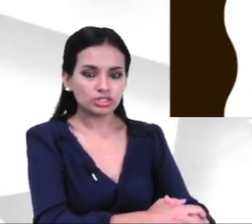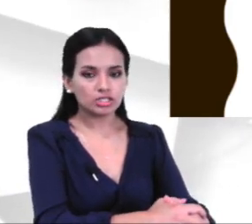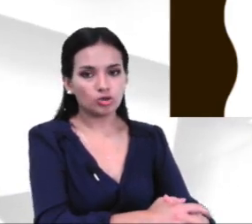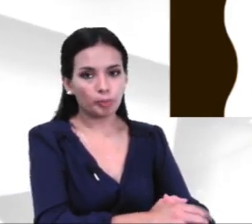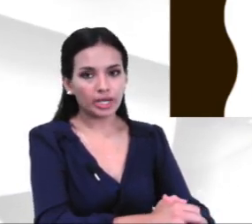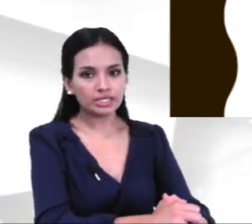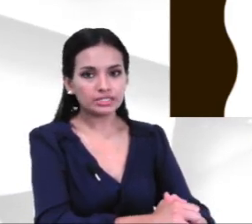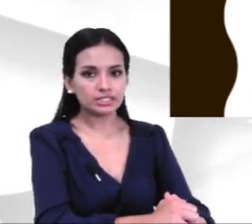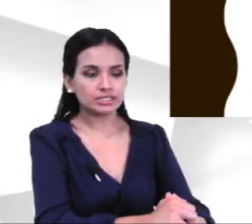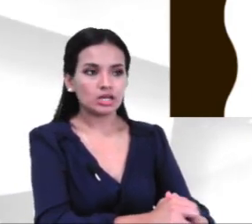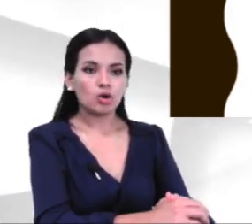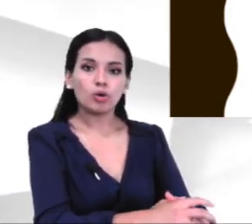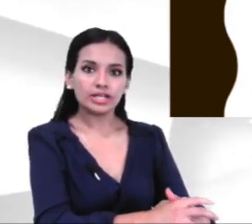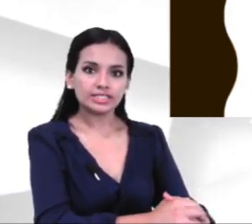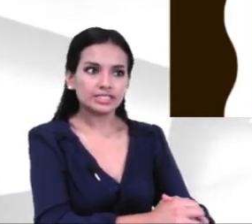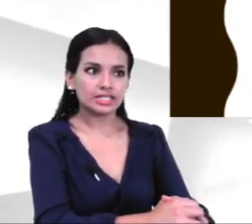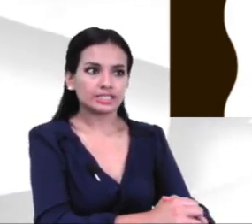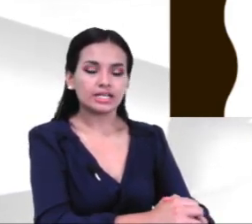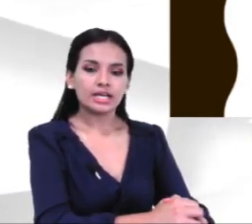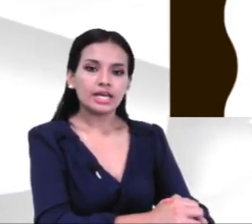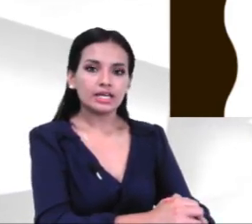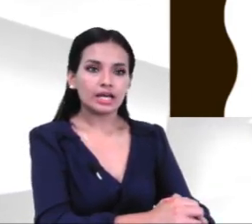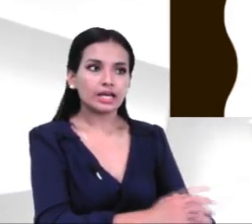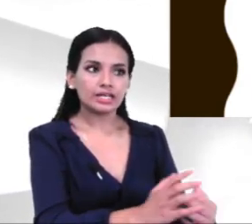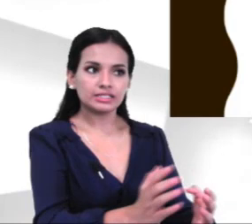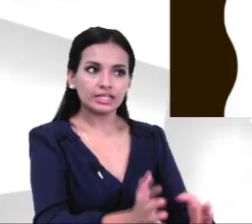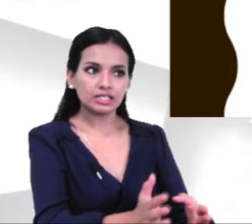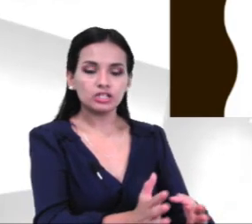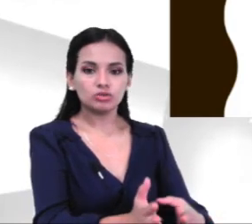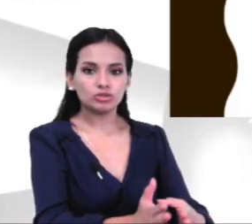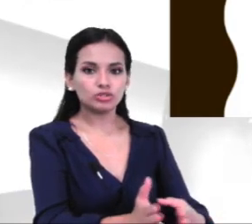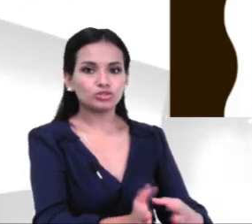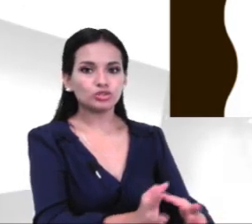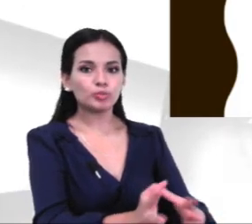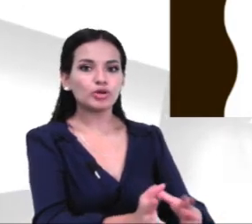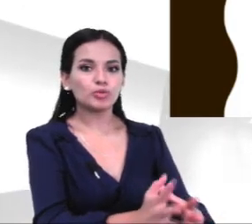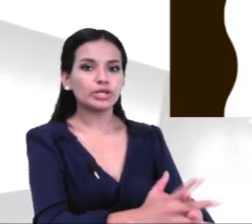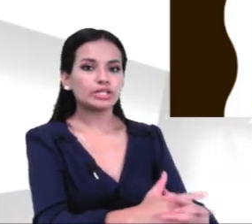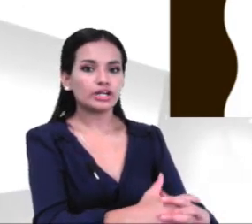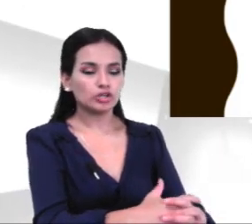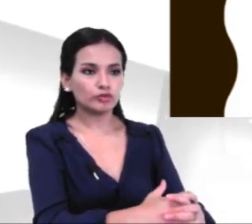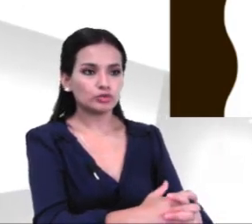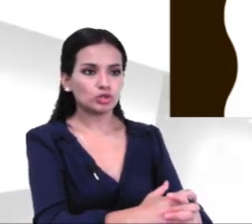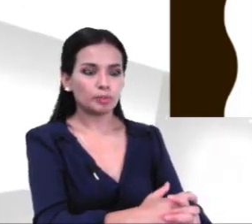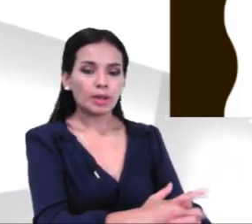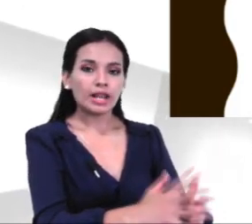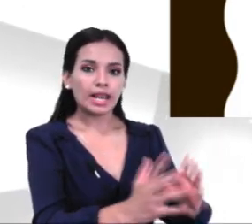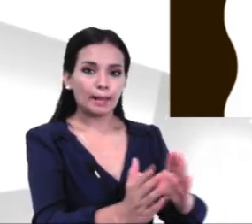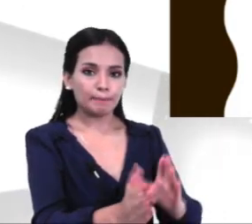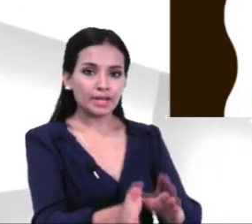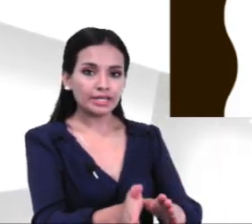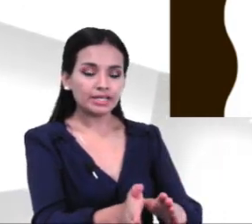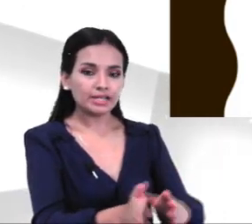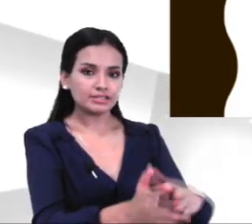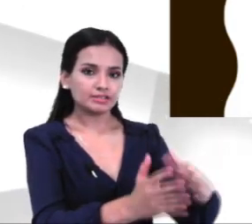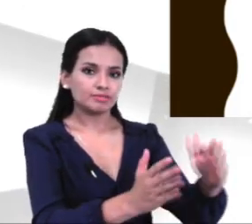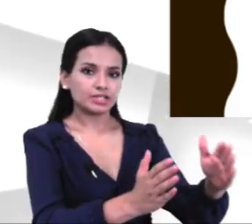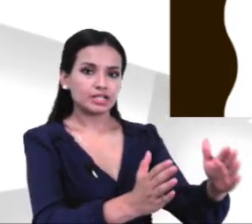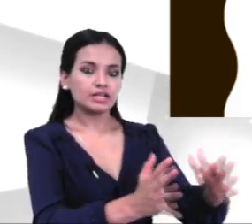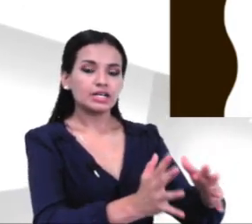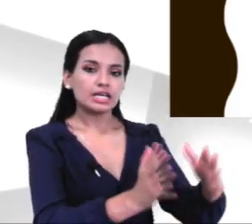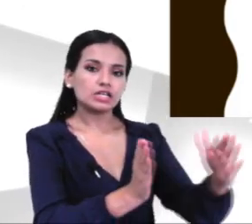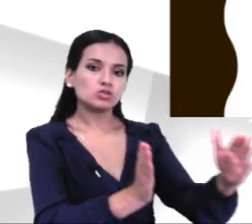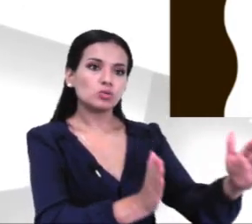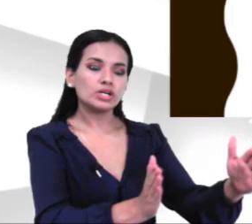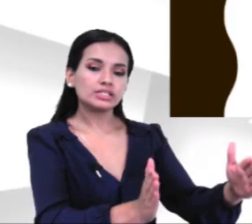naciones los países o las islas y es aquí donde nosotros podemos entrar en confusión las playas